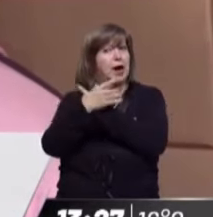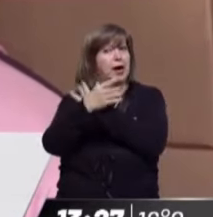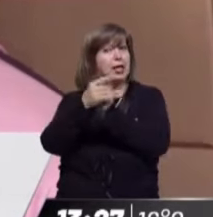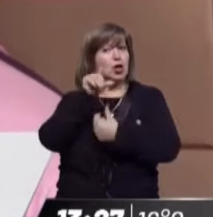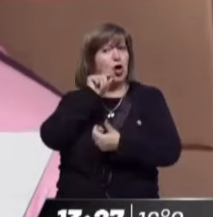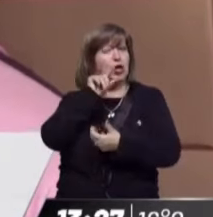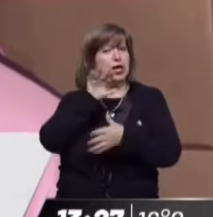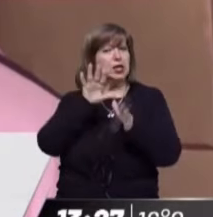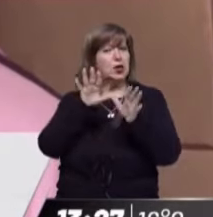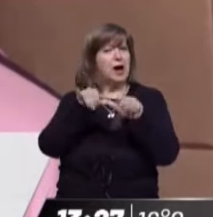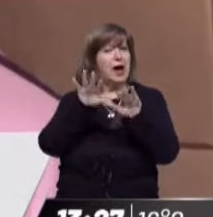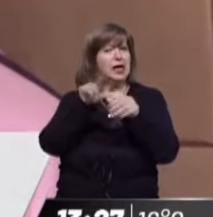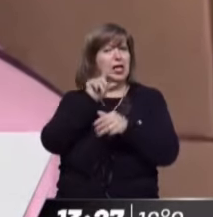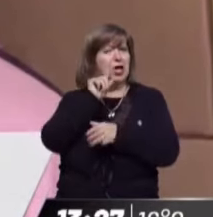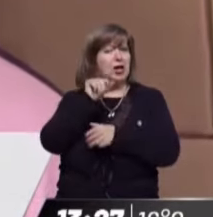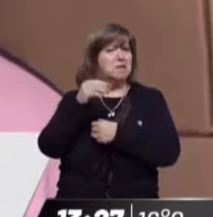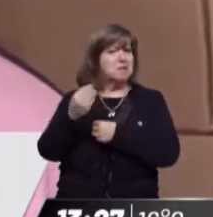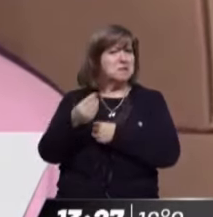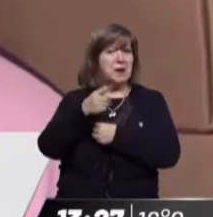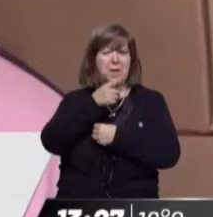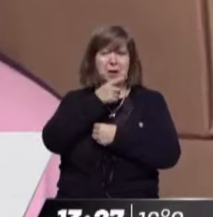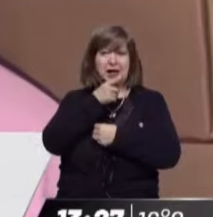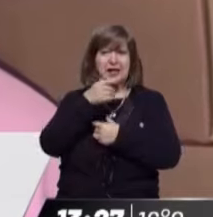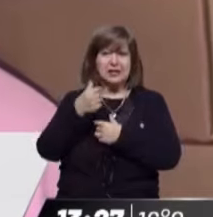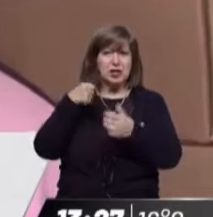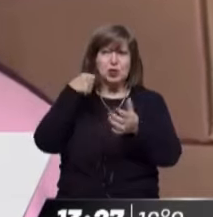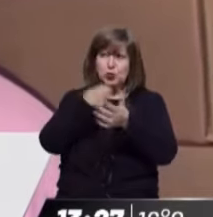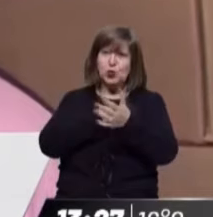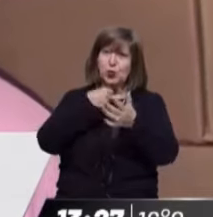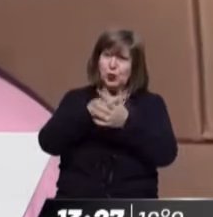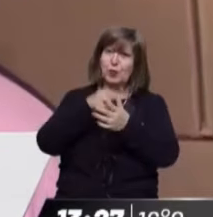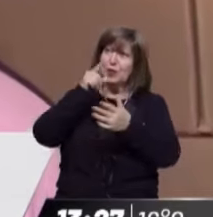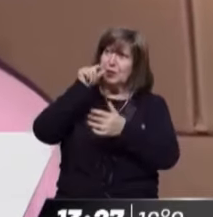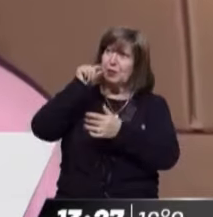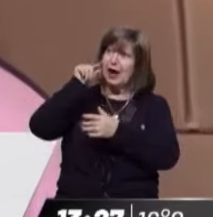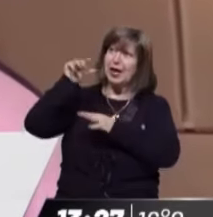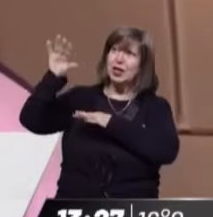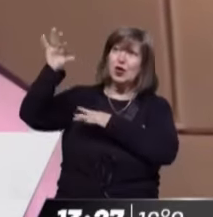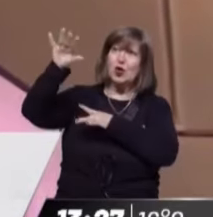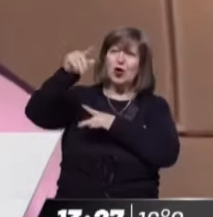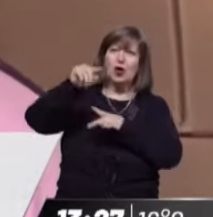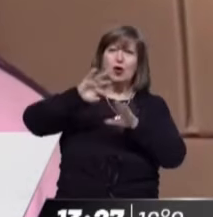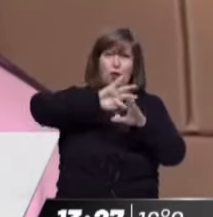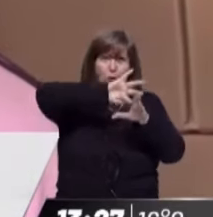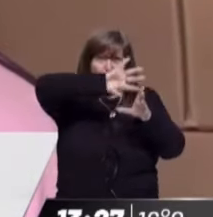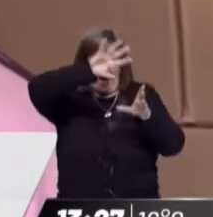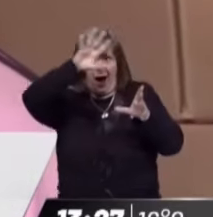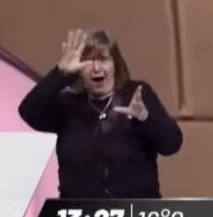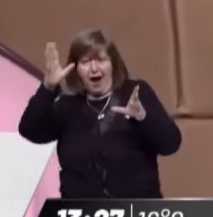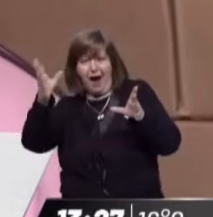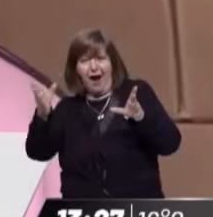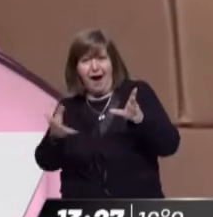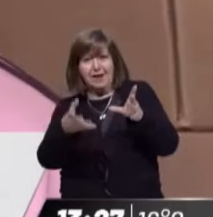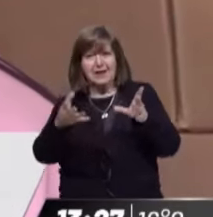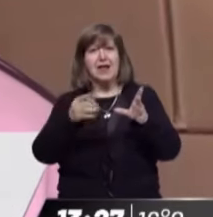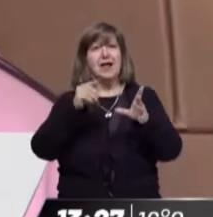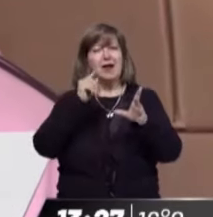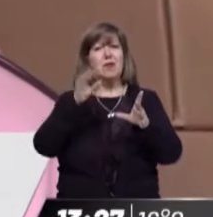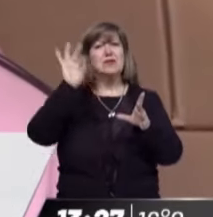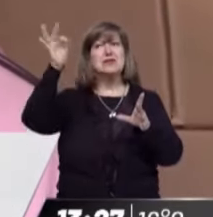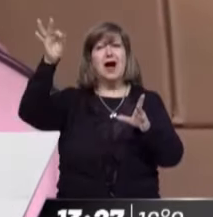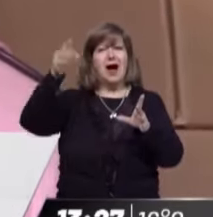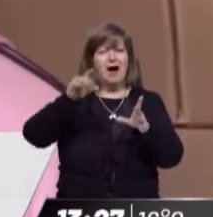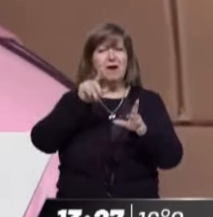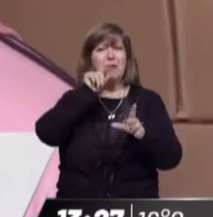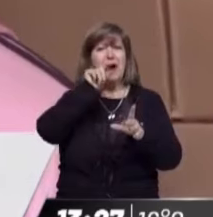duro que yo me considero un horneritos y a cada una de las pero indestructible la puerta de mi casa tengo un hornerito